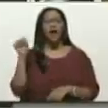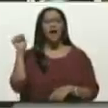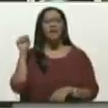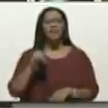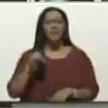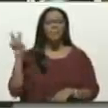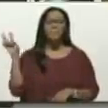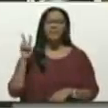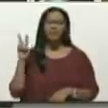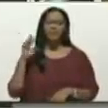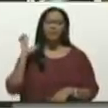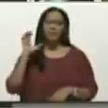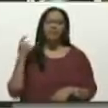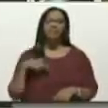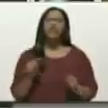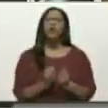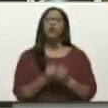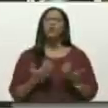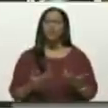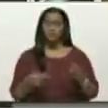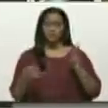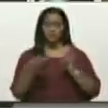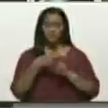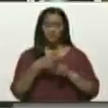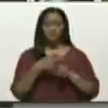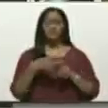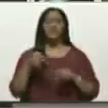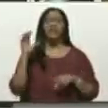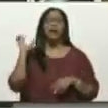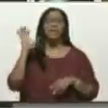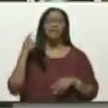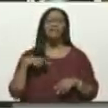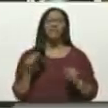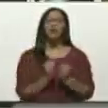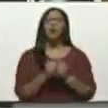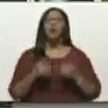esta patria tiene con qué. Numeral, la patria tiene con qué.